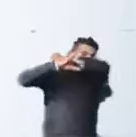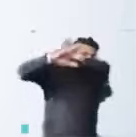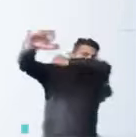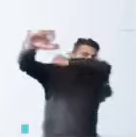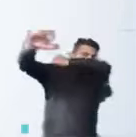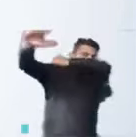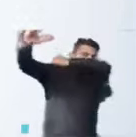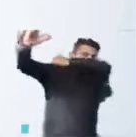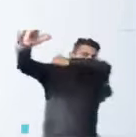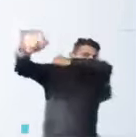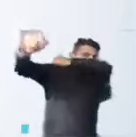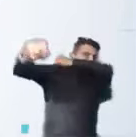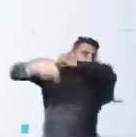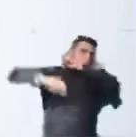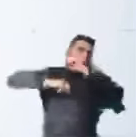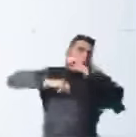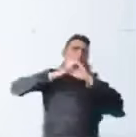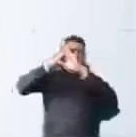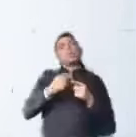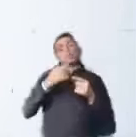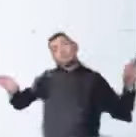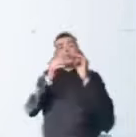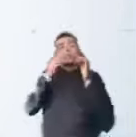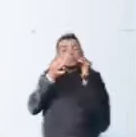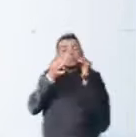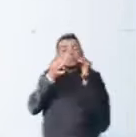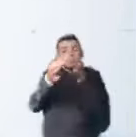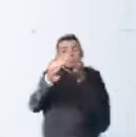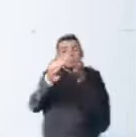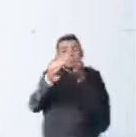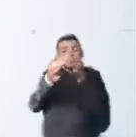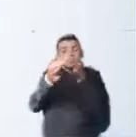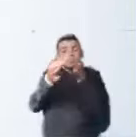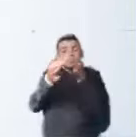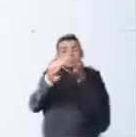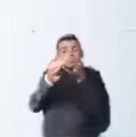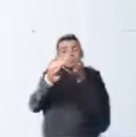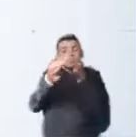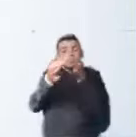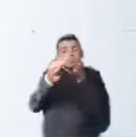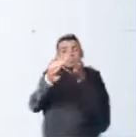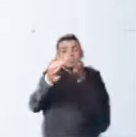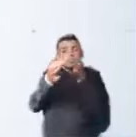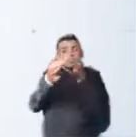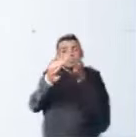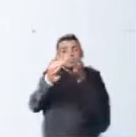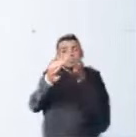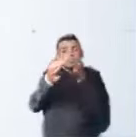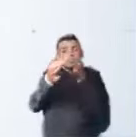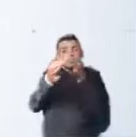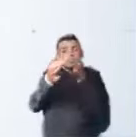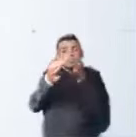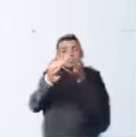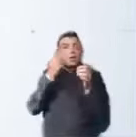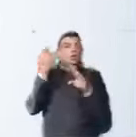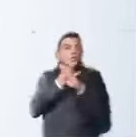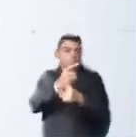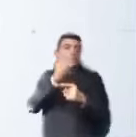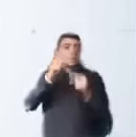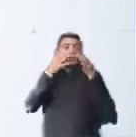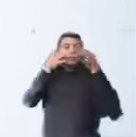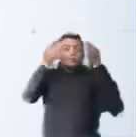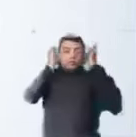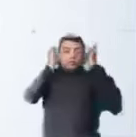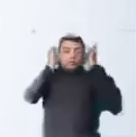uso correcto del tapabocas, porque ahora definitivamente hay muchas personas